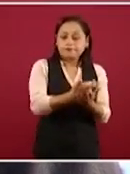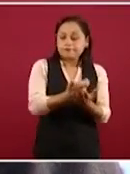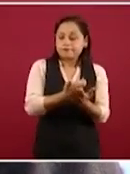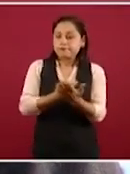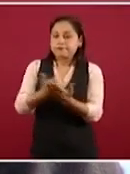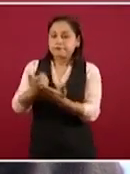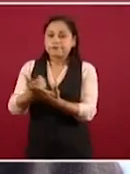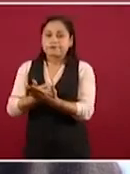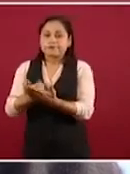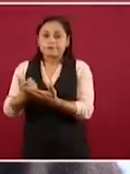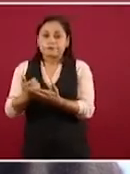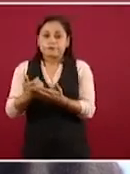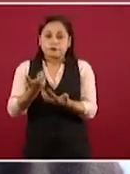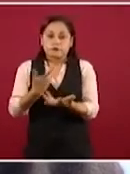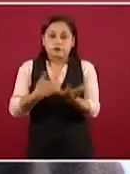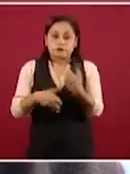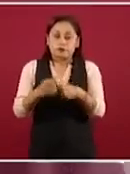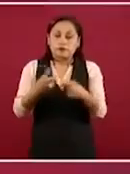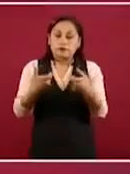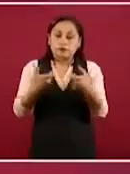crecimiento con bienestar,